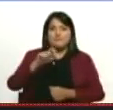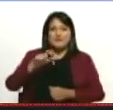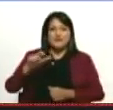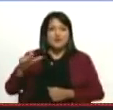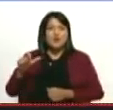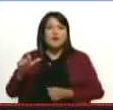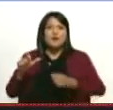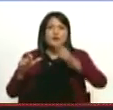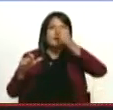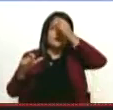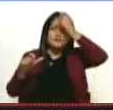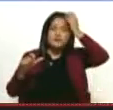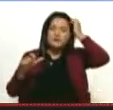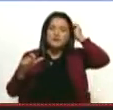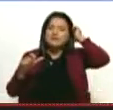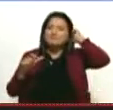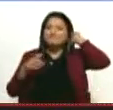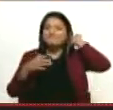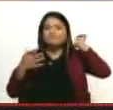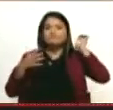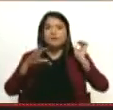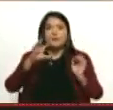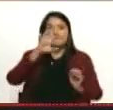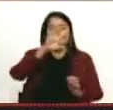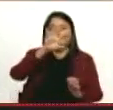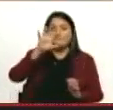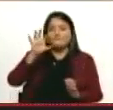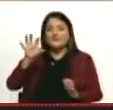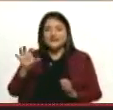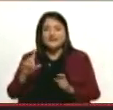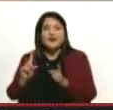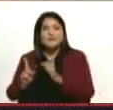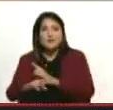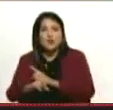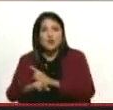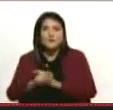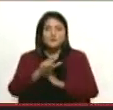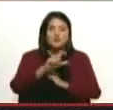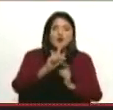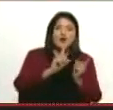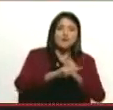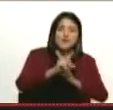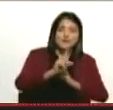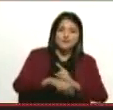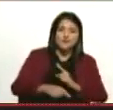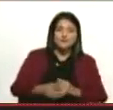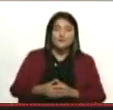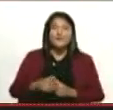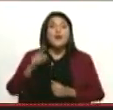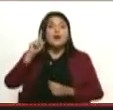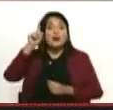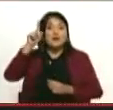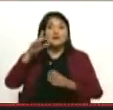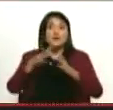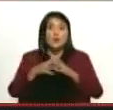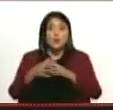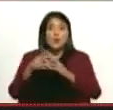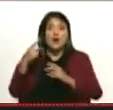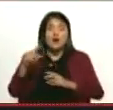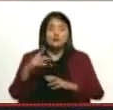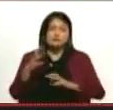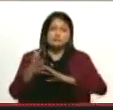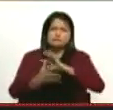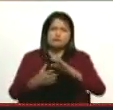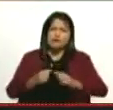en el proceso de cambiar nuestros países se han cambiado ellos mismos en Estados Unidos hay una batalla de